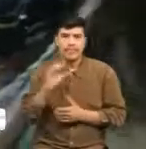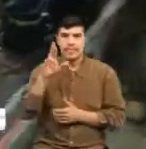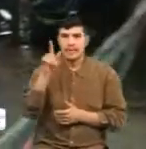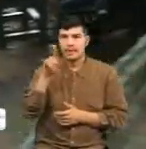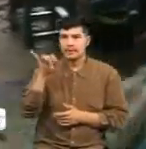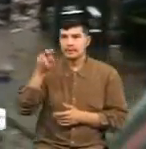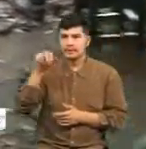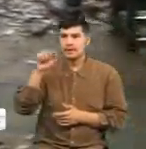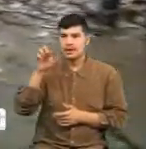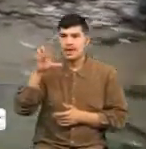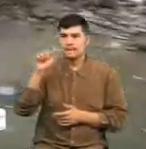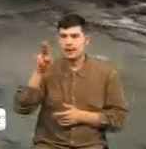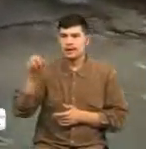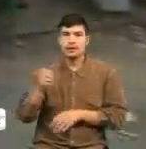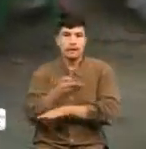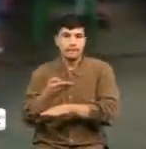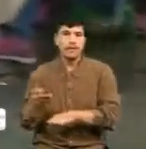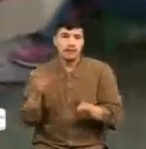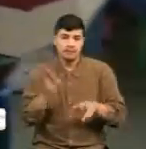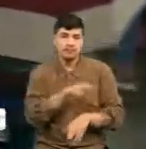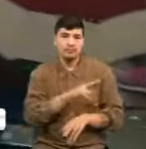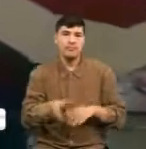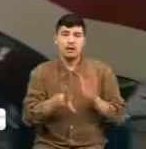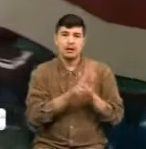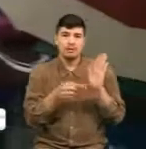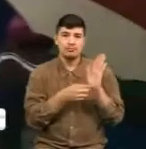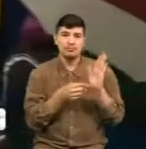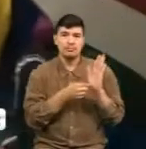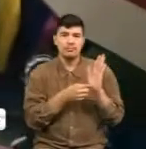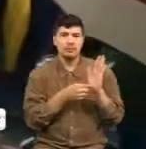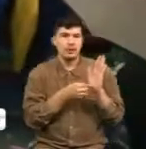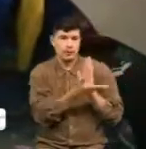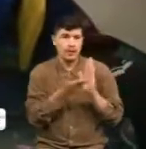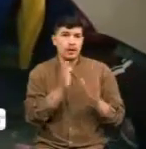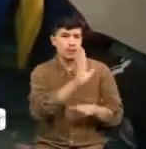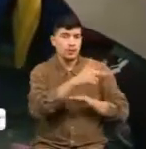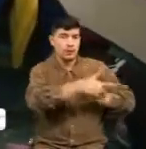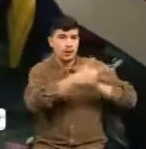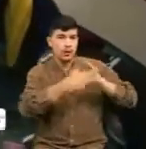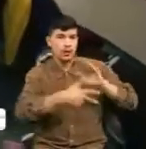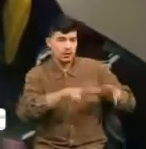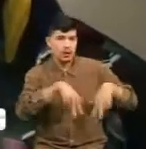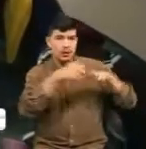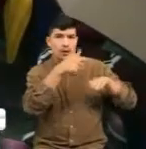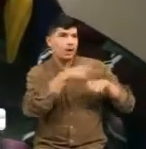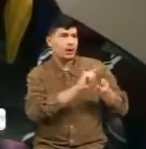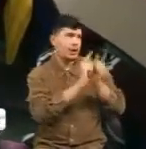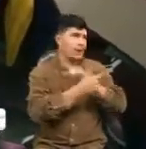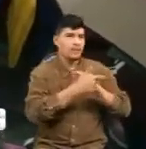Plazas Michelsen, pide la nulidad de la sentencia. Entonces, y exigieron a la Corte ratificarse y